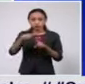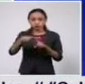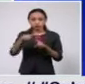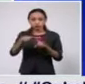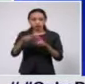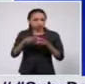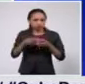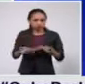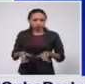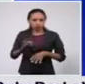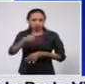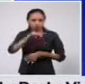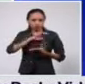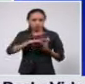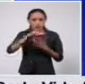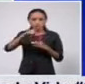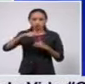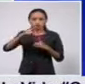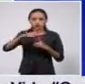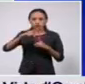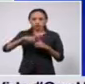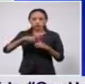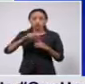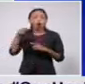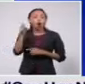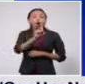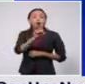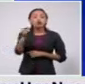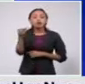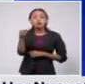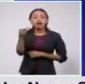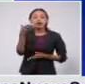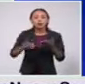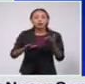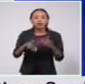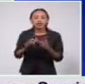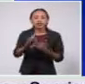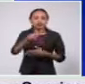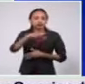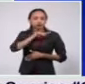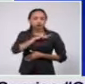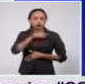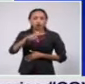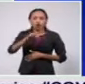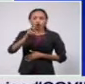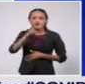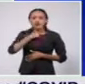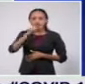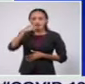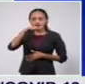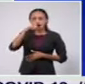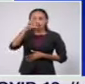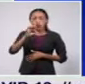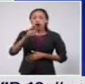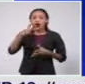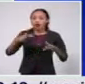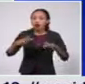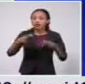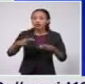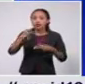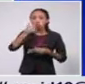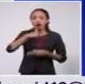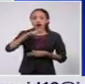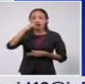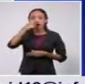ayer, 11 menos que la jornada anterior, dispersos en Jovellanos, Cárdenas y Los Jarabos, con 2